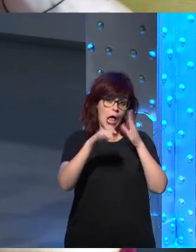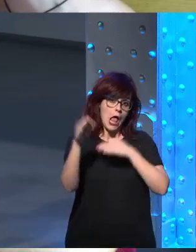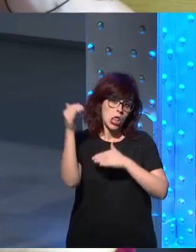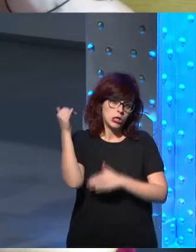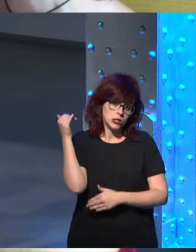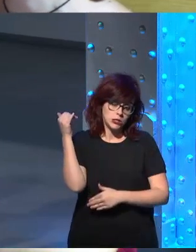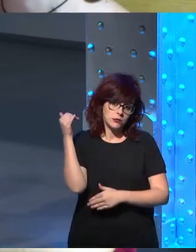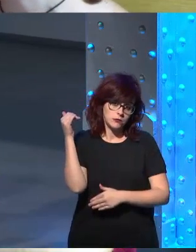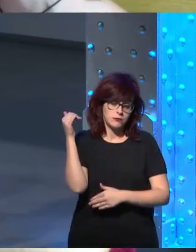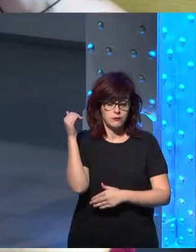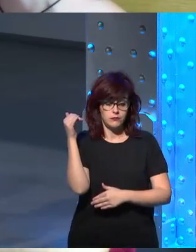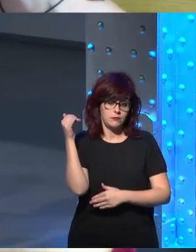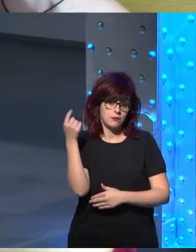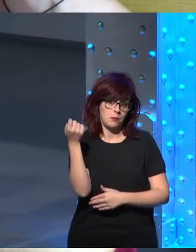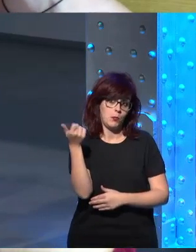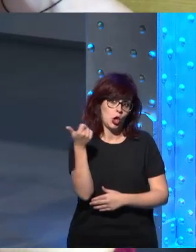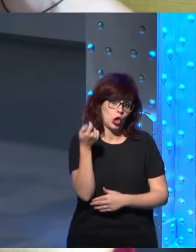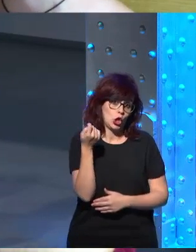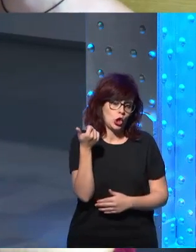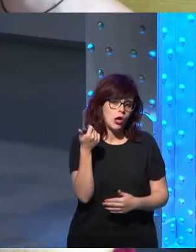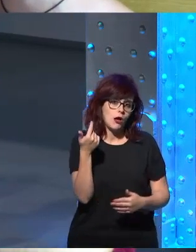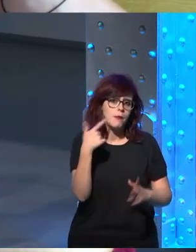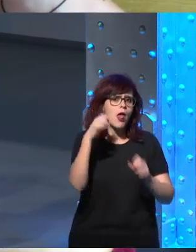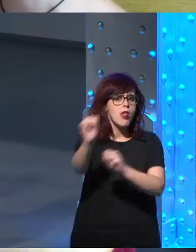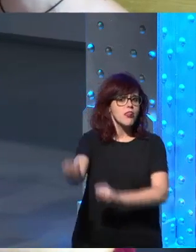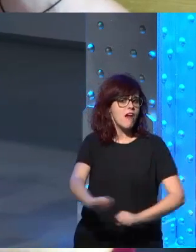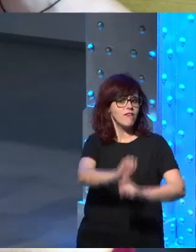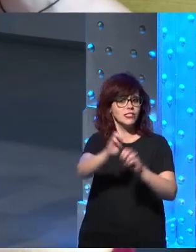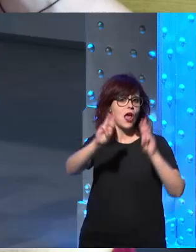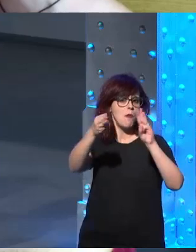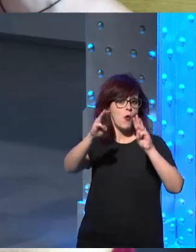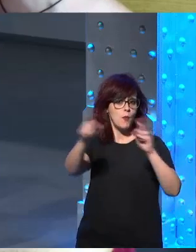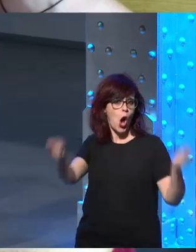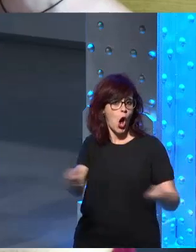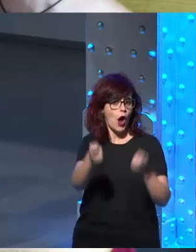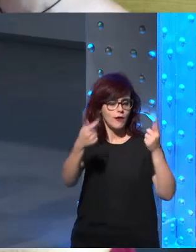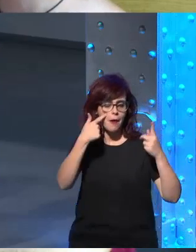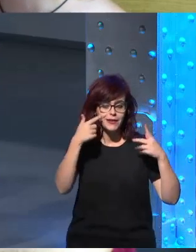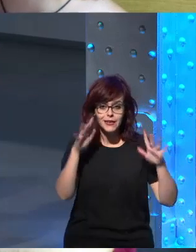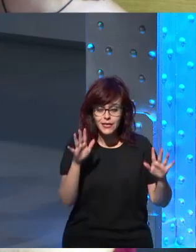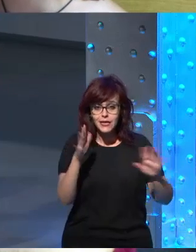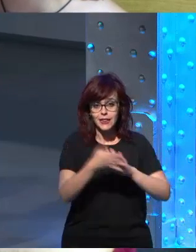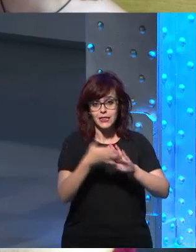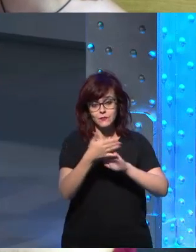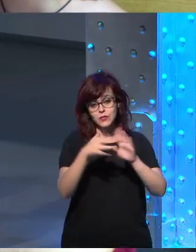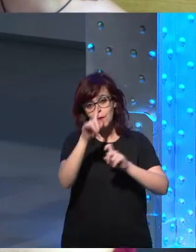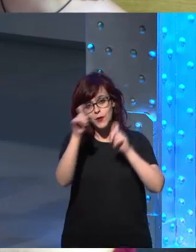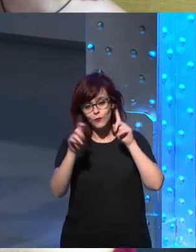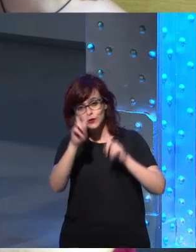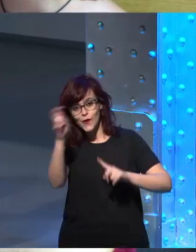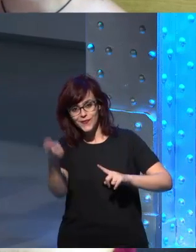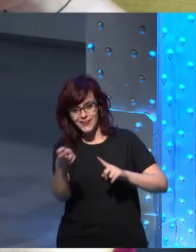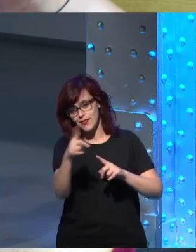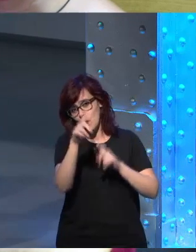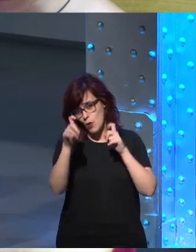yo... Bueno, y... En defensa del PowerPoint. Claro. Y luego ya con otra pregunta de estas que no se